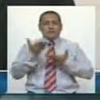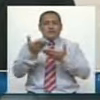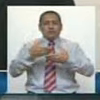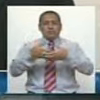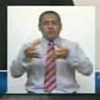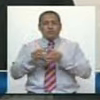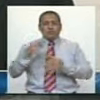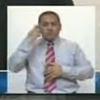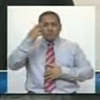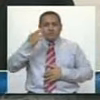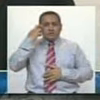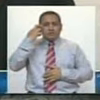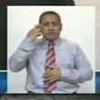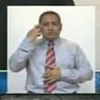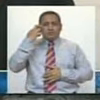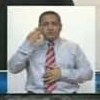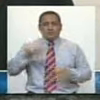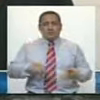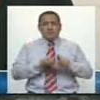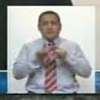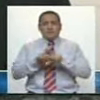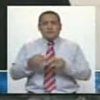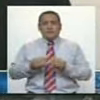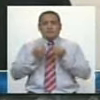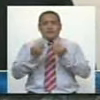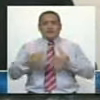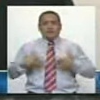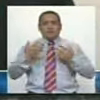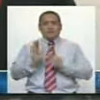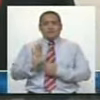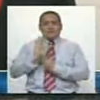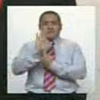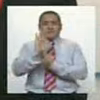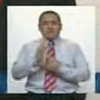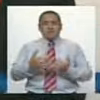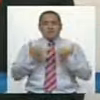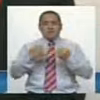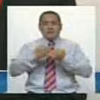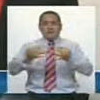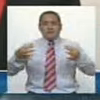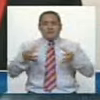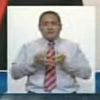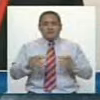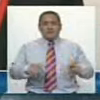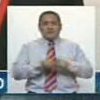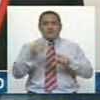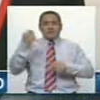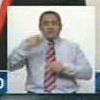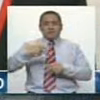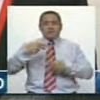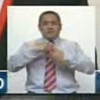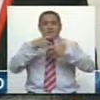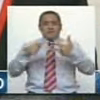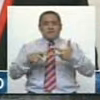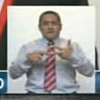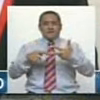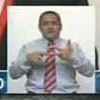de los partidos políticos que han sido remitidos, digamos, en su primera, segunda y tercera